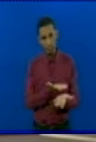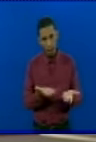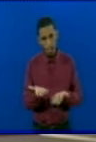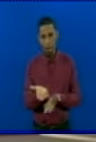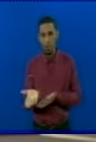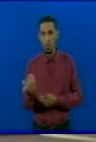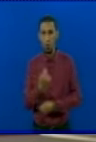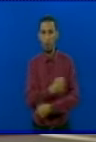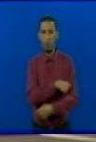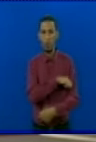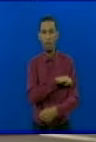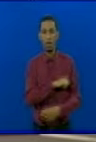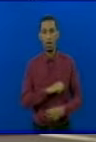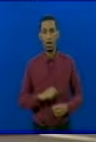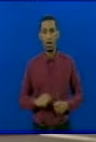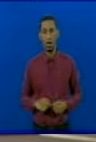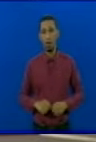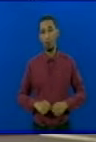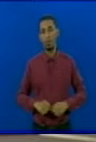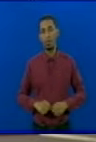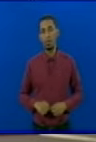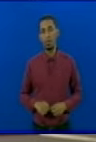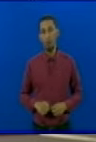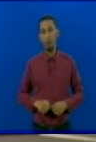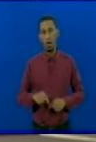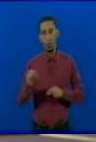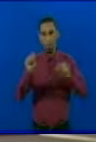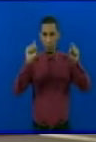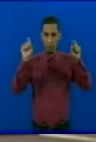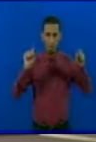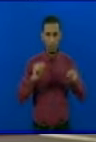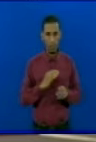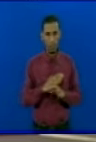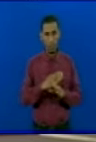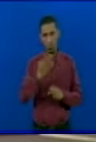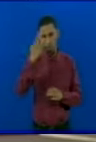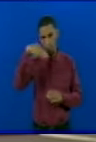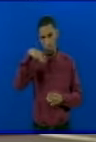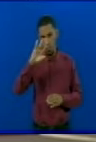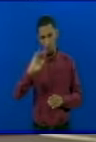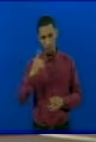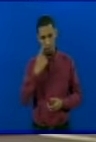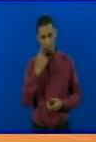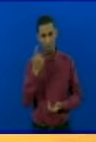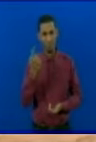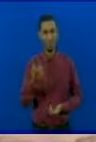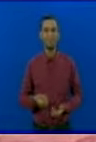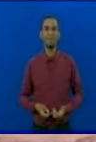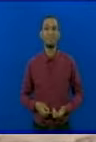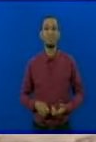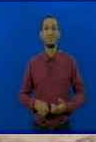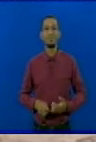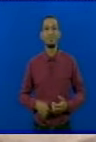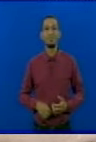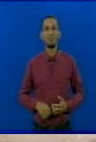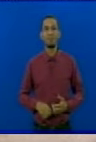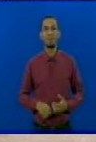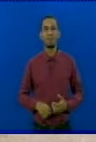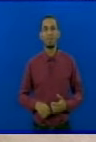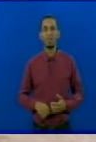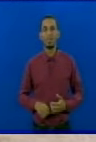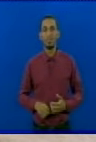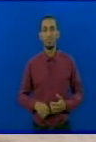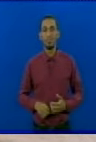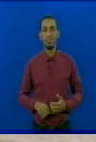ellos en un recorrido que se realizó en otro de los puntos de la ciudad de Santiago de Cuba. Hasta allá nos vamos, escuchemos. La estabilidad en la distribución